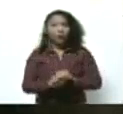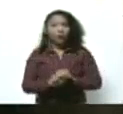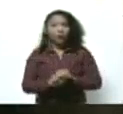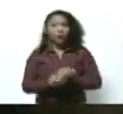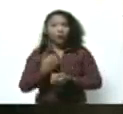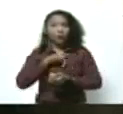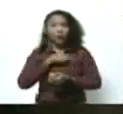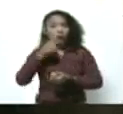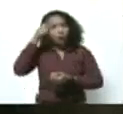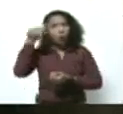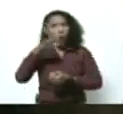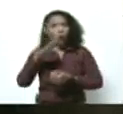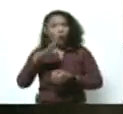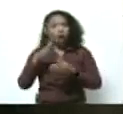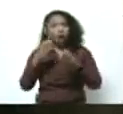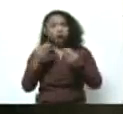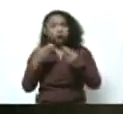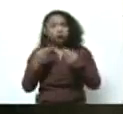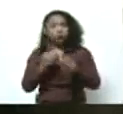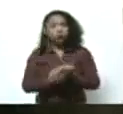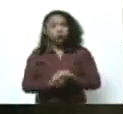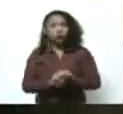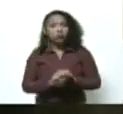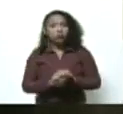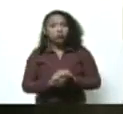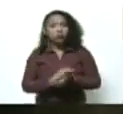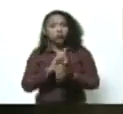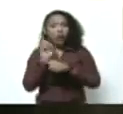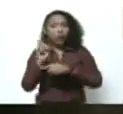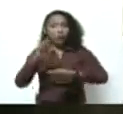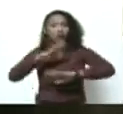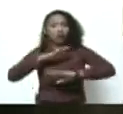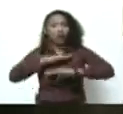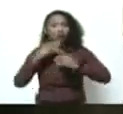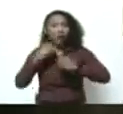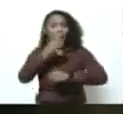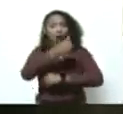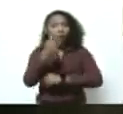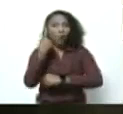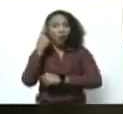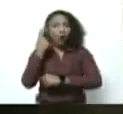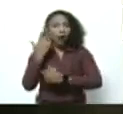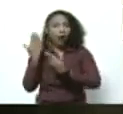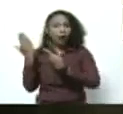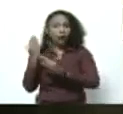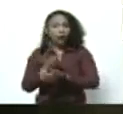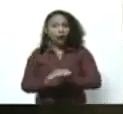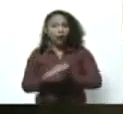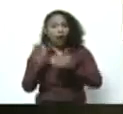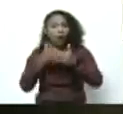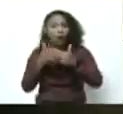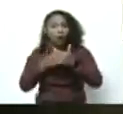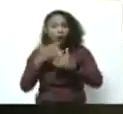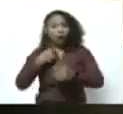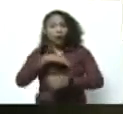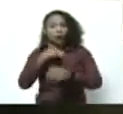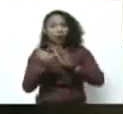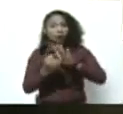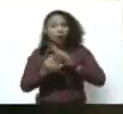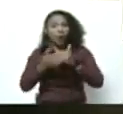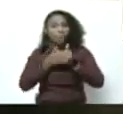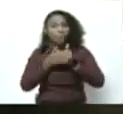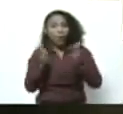a todo nuestro pueblo, por lo tanto, esto va en beneficio para cada uno de ellos. La puerta de nuestra institución está